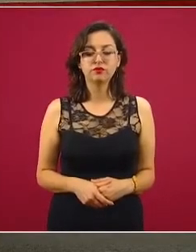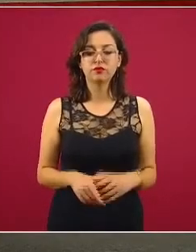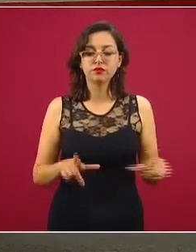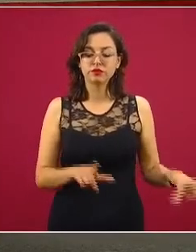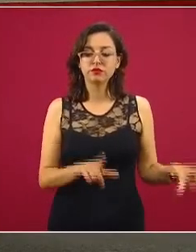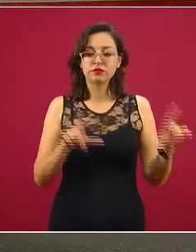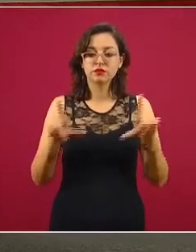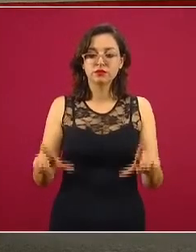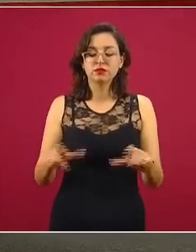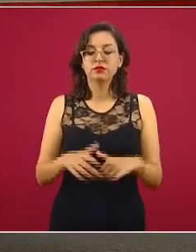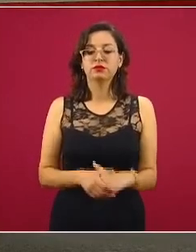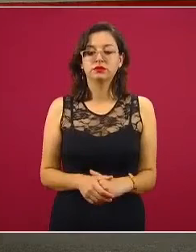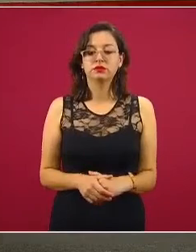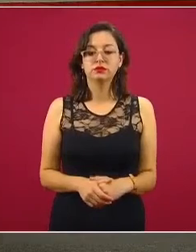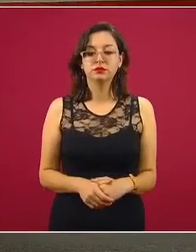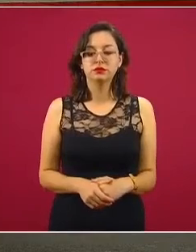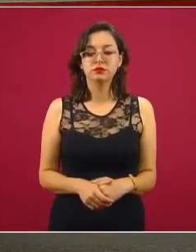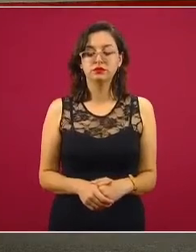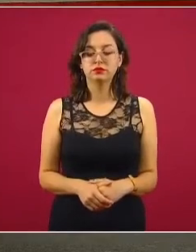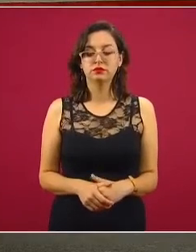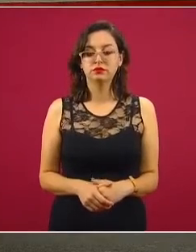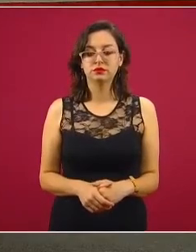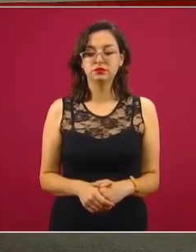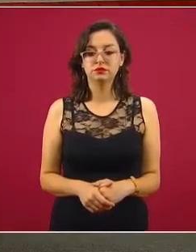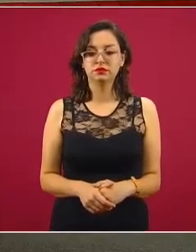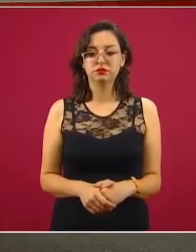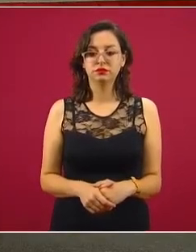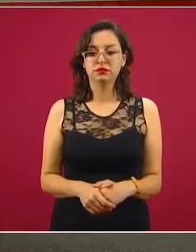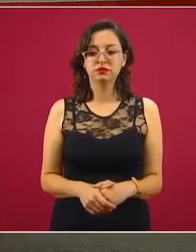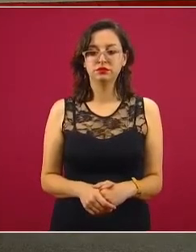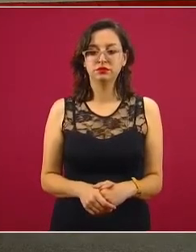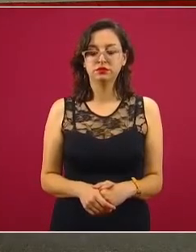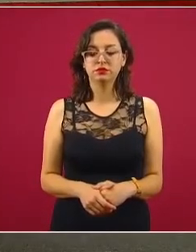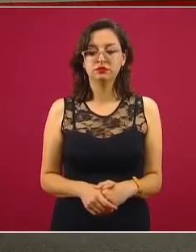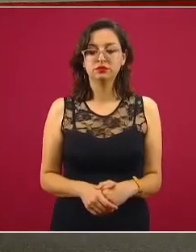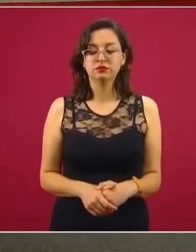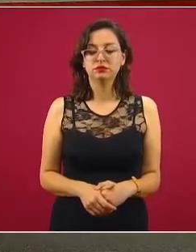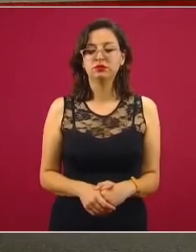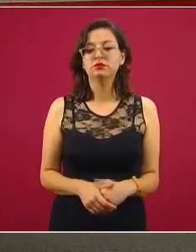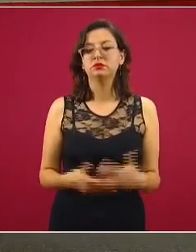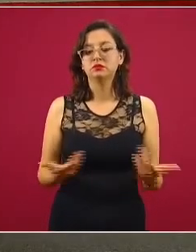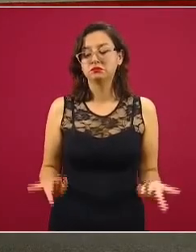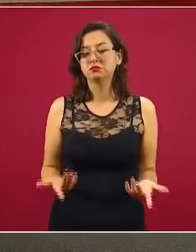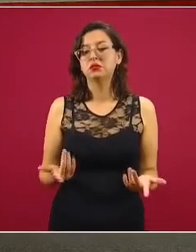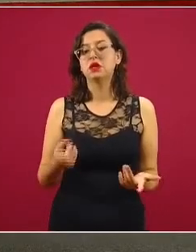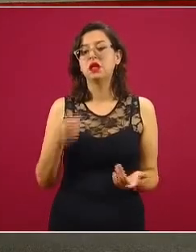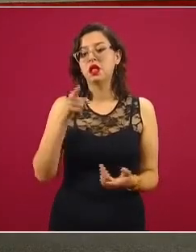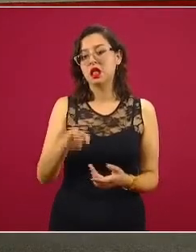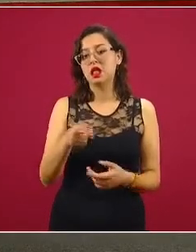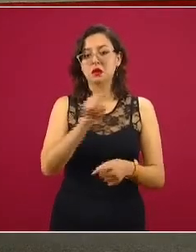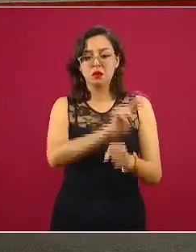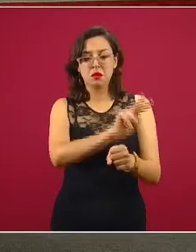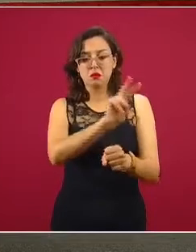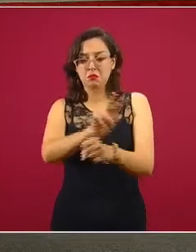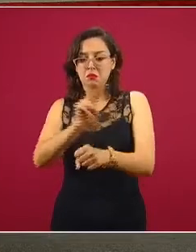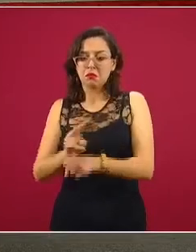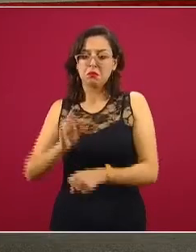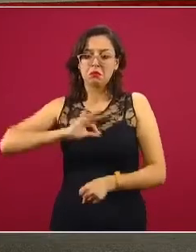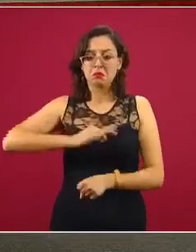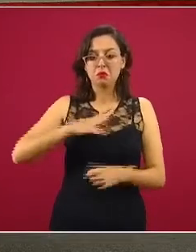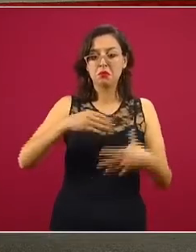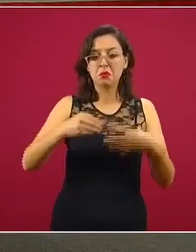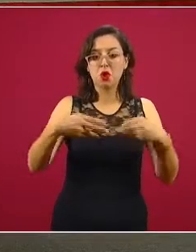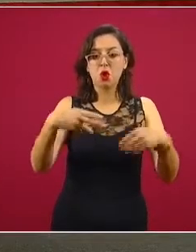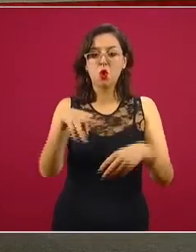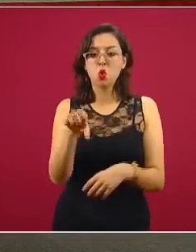Regresando a las USMER, que son las que están, 475 que están en el componente de vigilancia centinela, ahí está el mapa, este ya lo